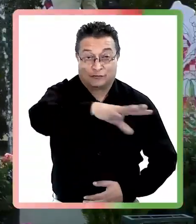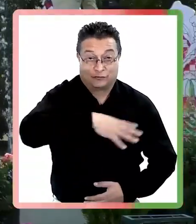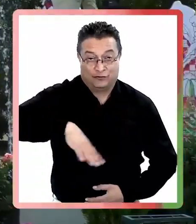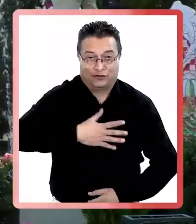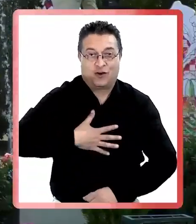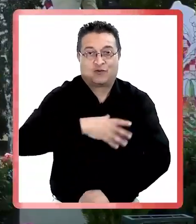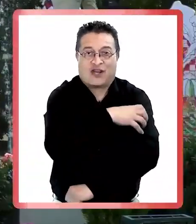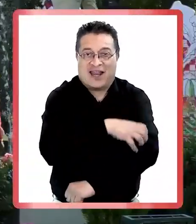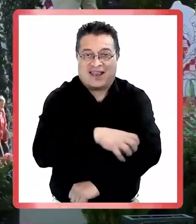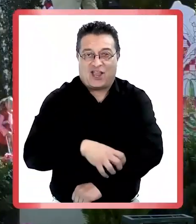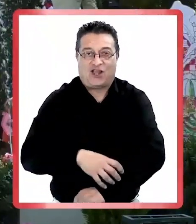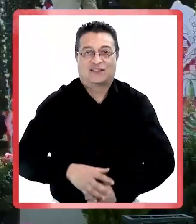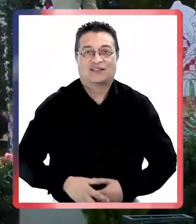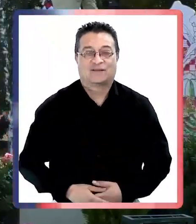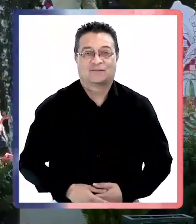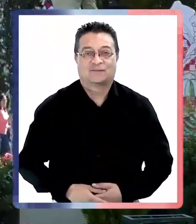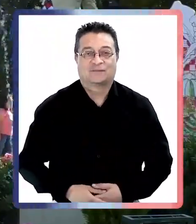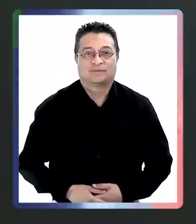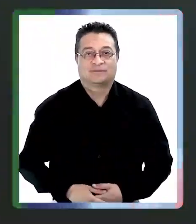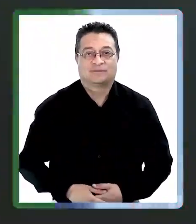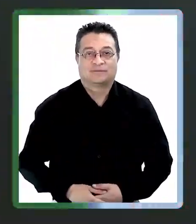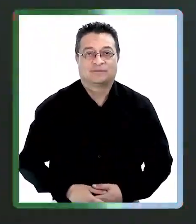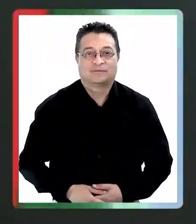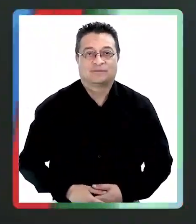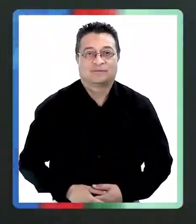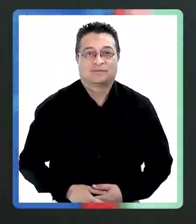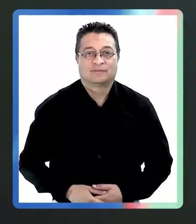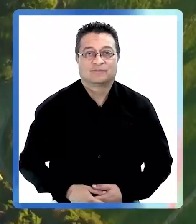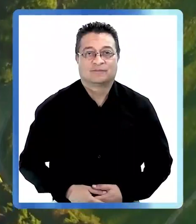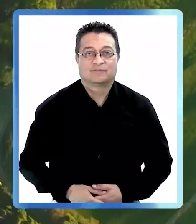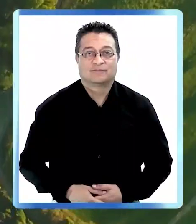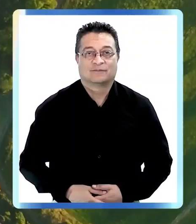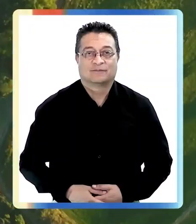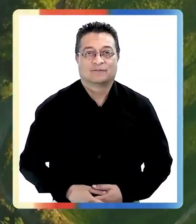Somos las regiones.